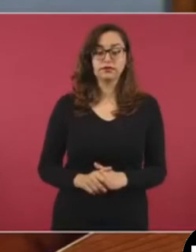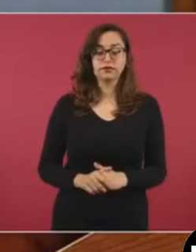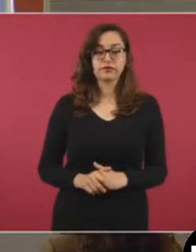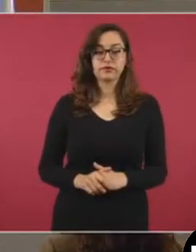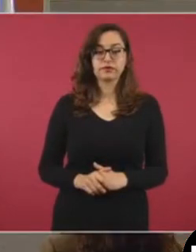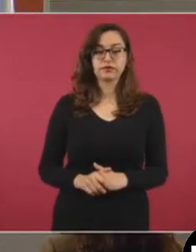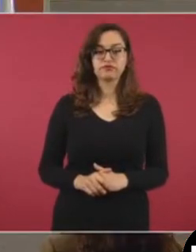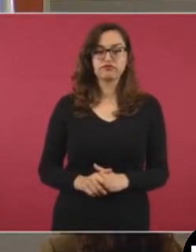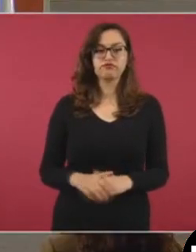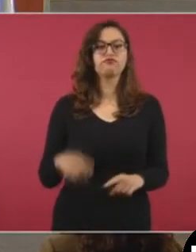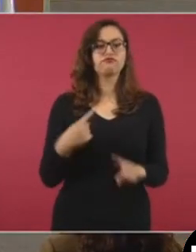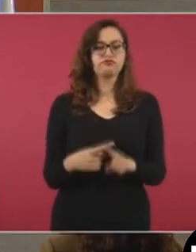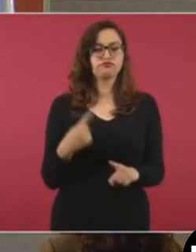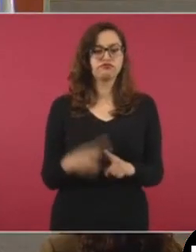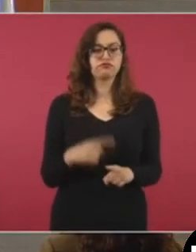¿Quién?